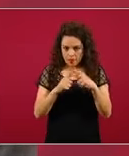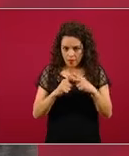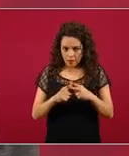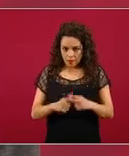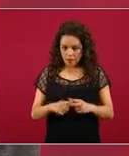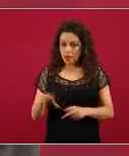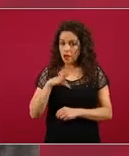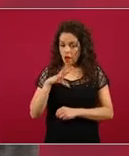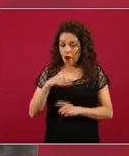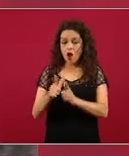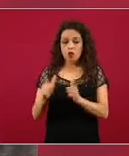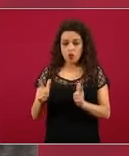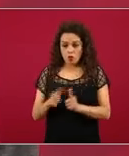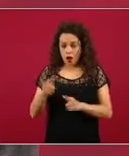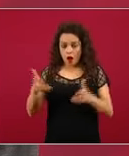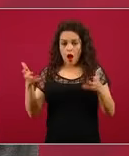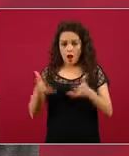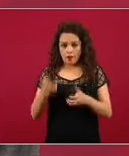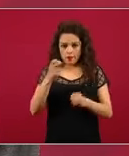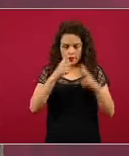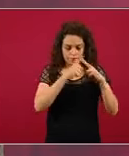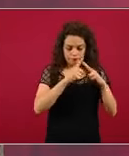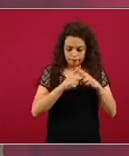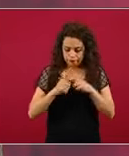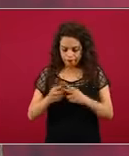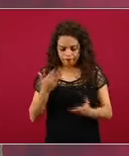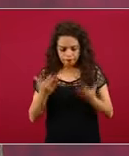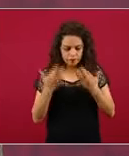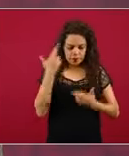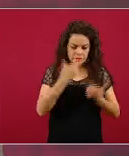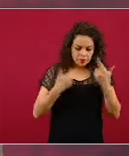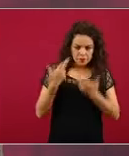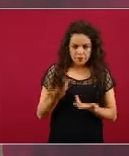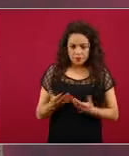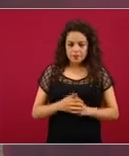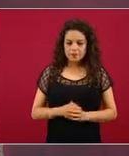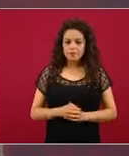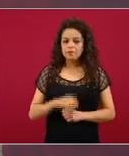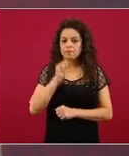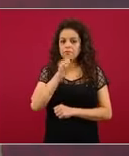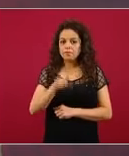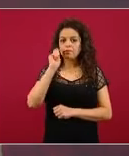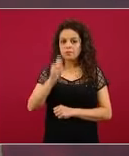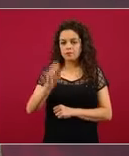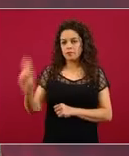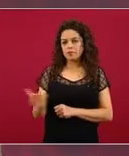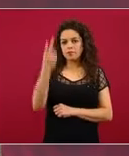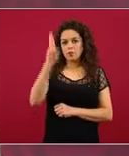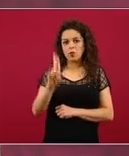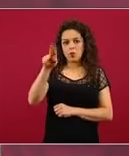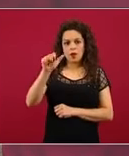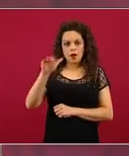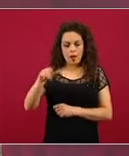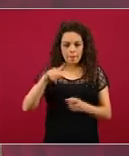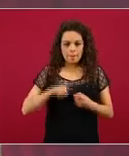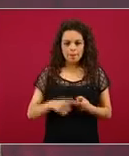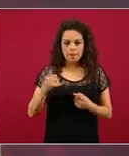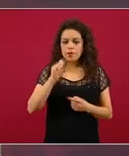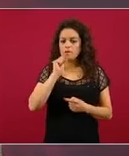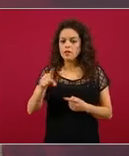de modelación matemática, como el que trabaja desde la Universidad Nacional Autónoma de México y también